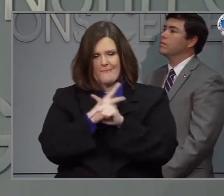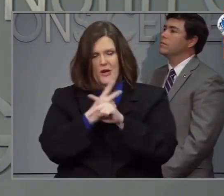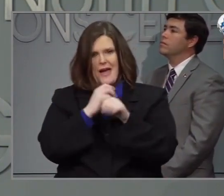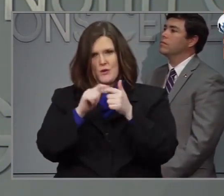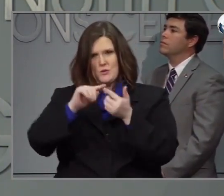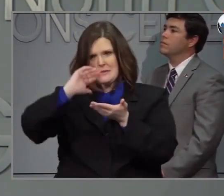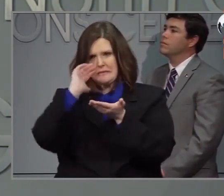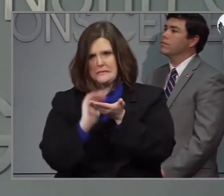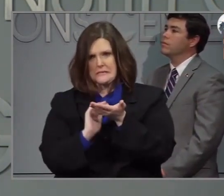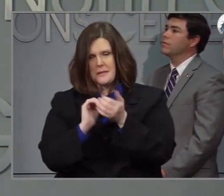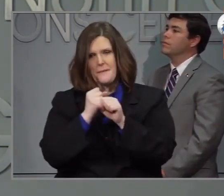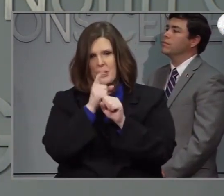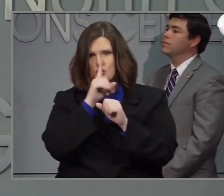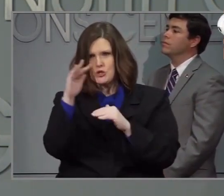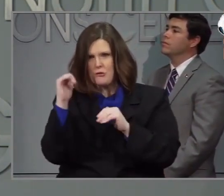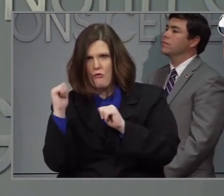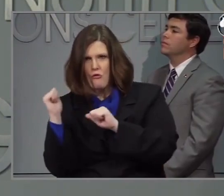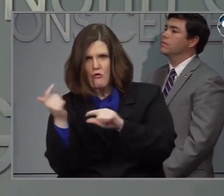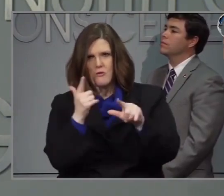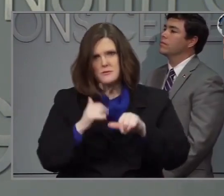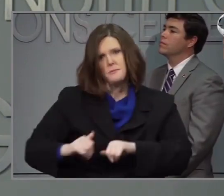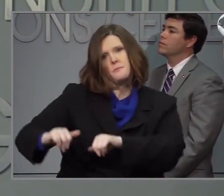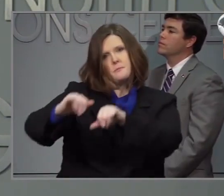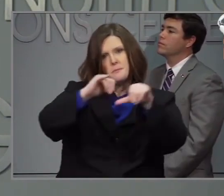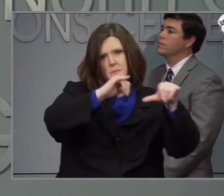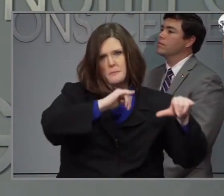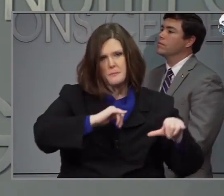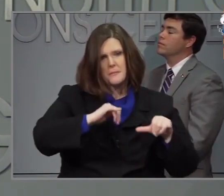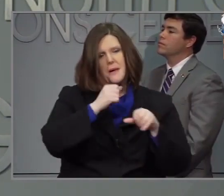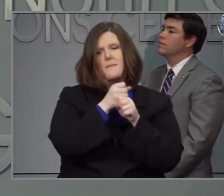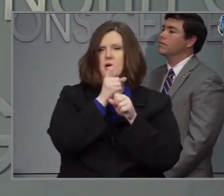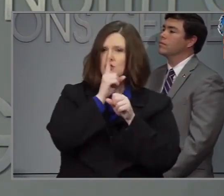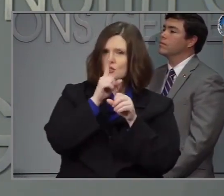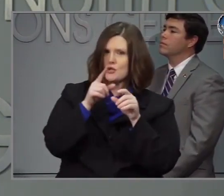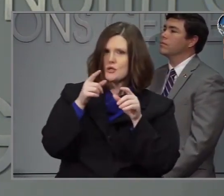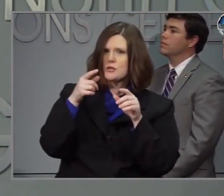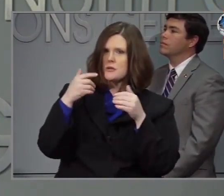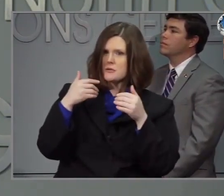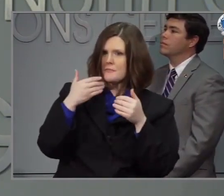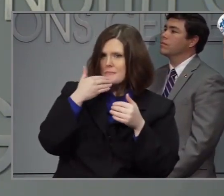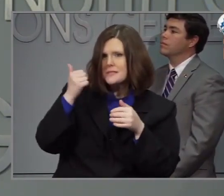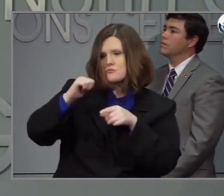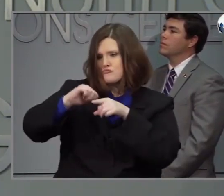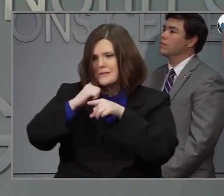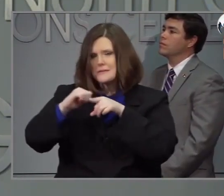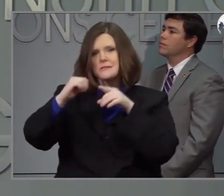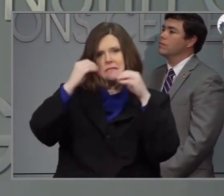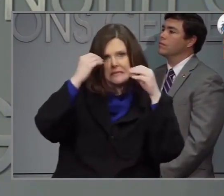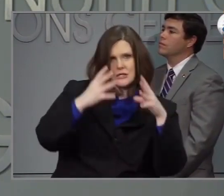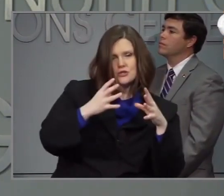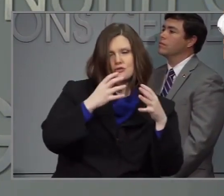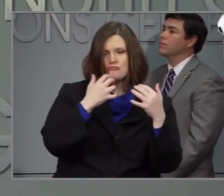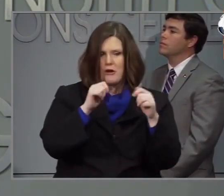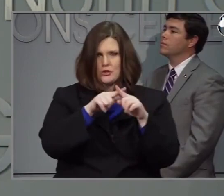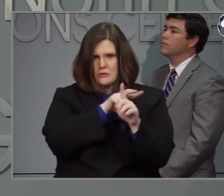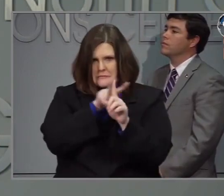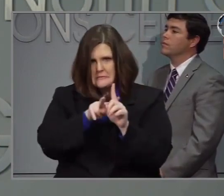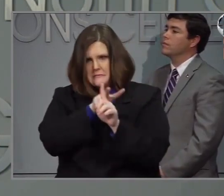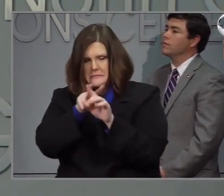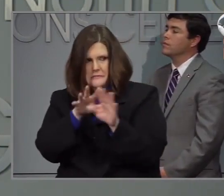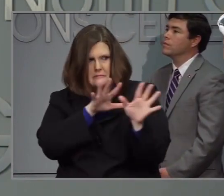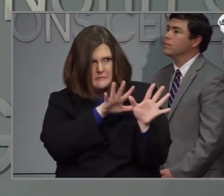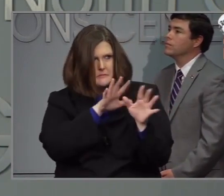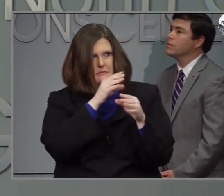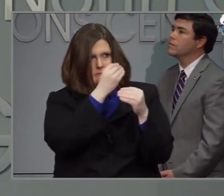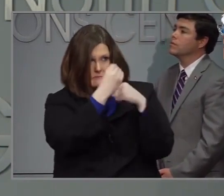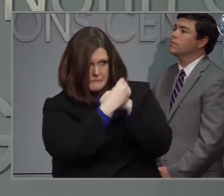a tomar todos los pases para matica mitigar esto y también articular las mejores prácticas ya que miles y miles